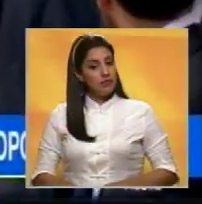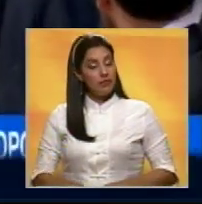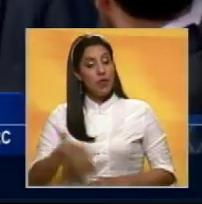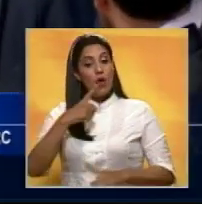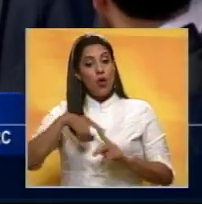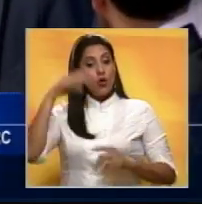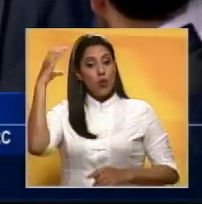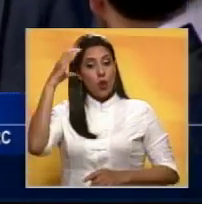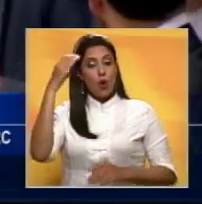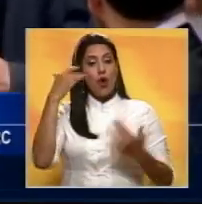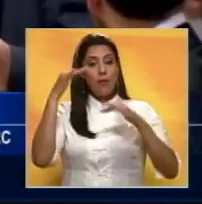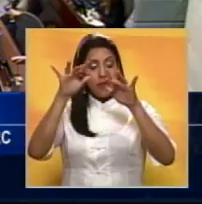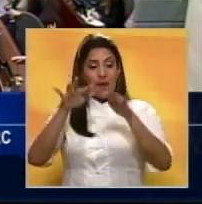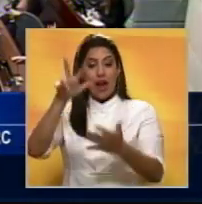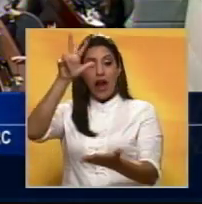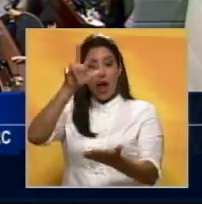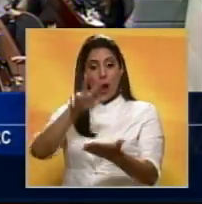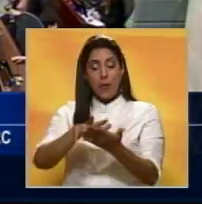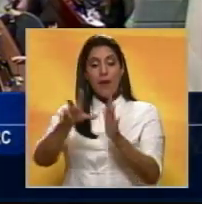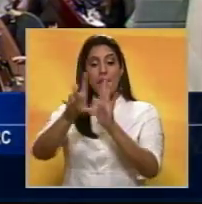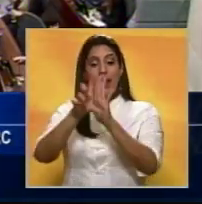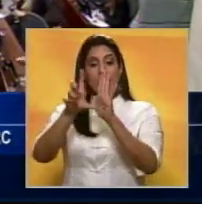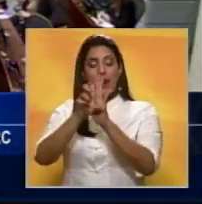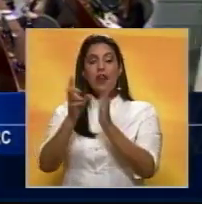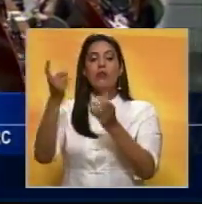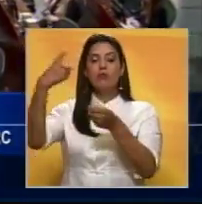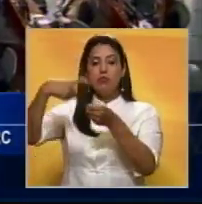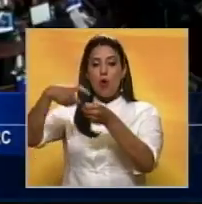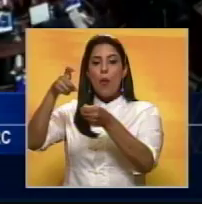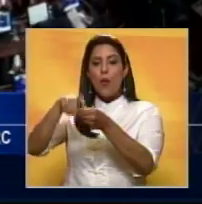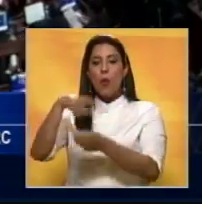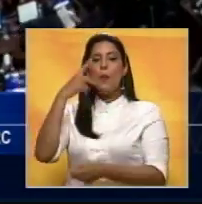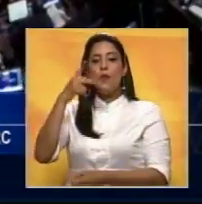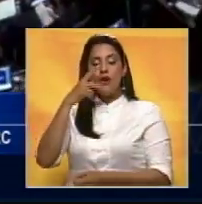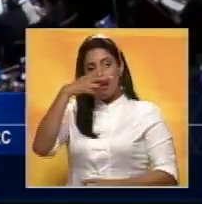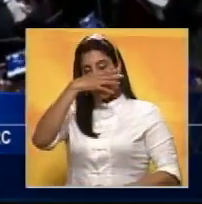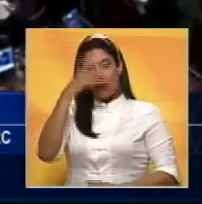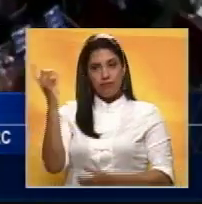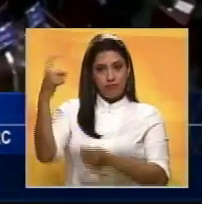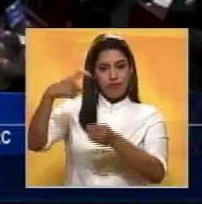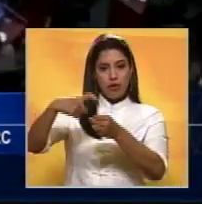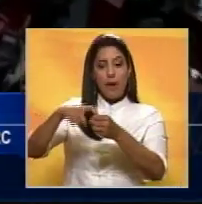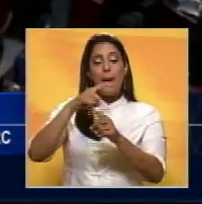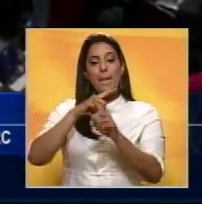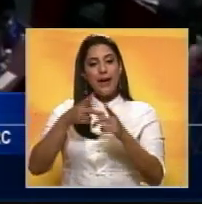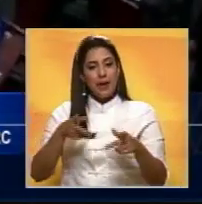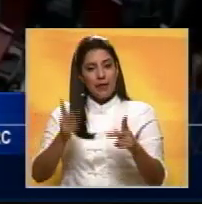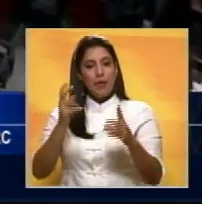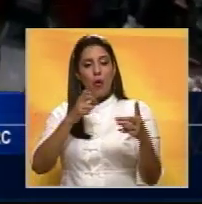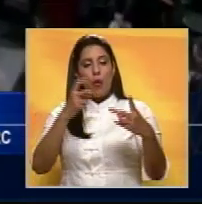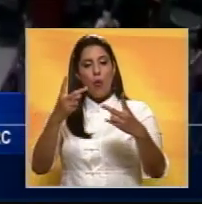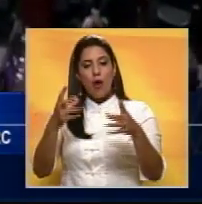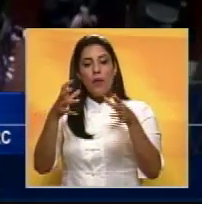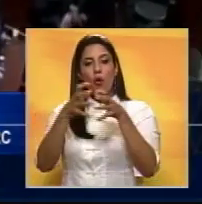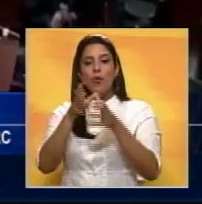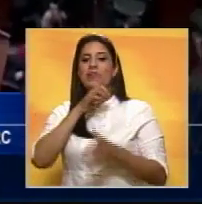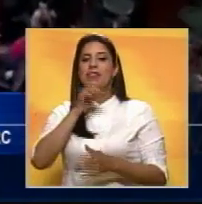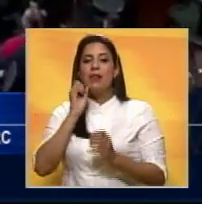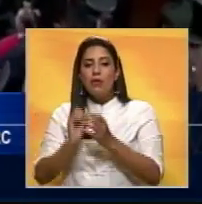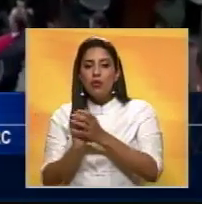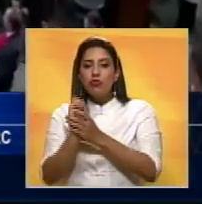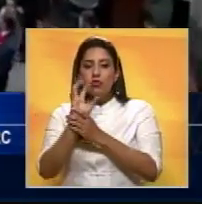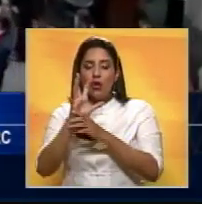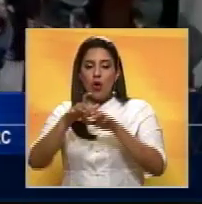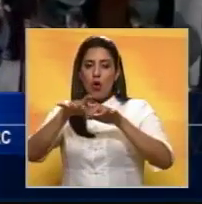En Colombia, el Senado aprobó el acto legislativo de reincorporación política de las FARC, lo que permitiría la creación del partido que surja de